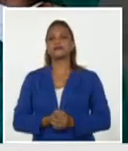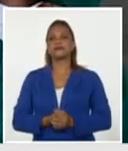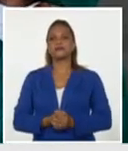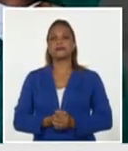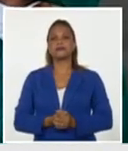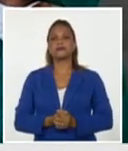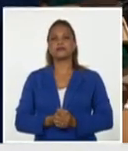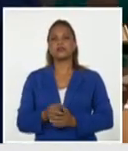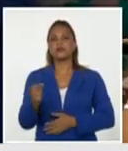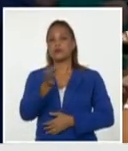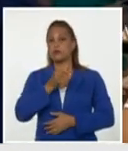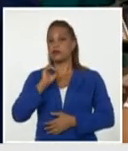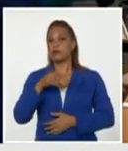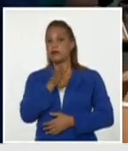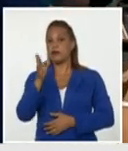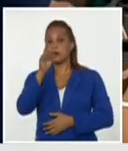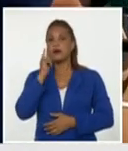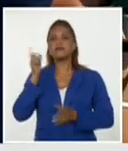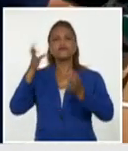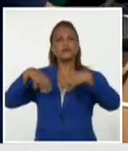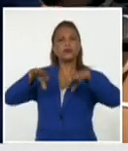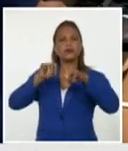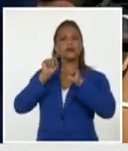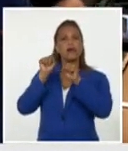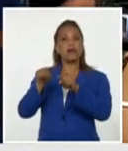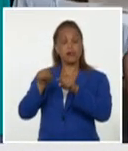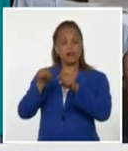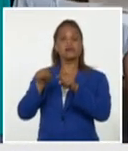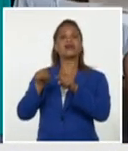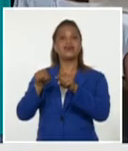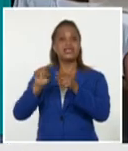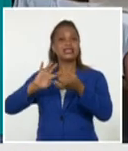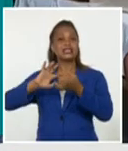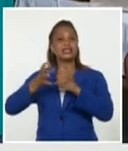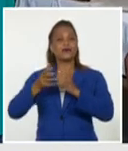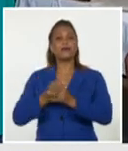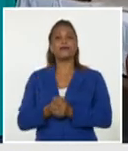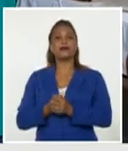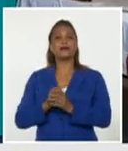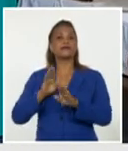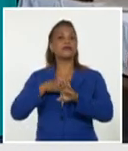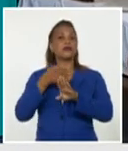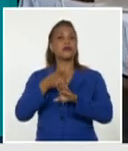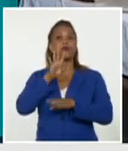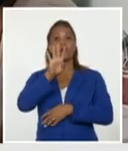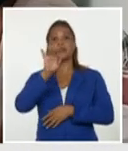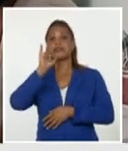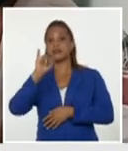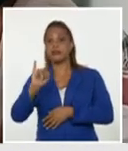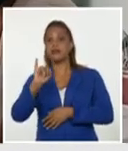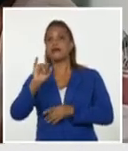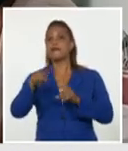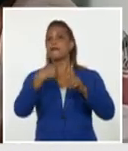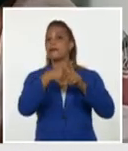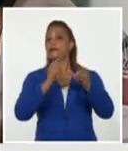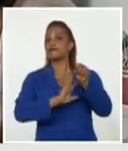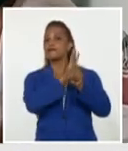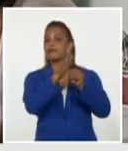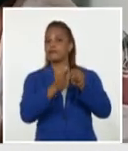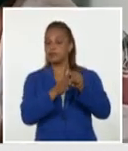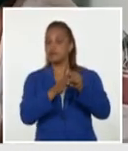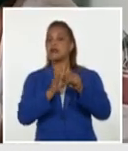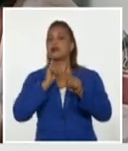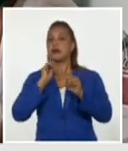Baracoa presenta una situación muy compleja con la COVID-19 tras el reporte de 46 casos positivos en las últimas